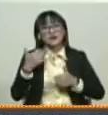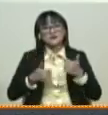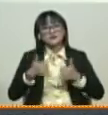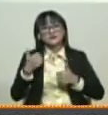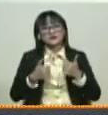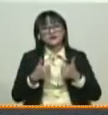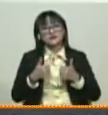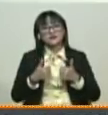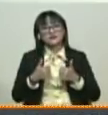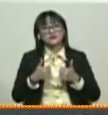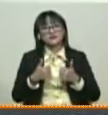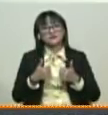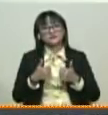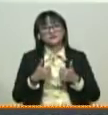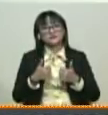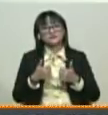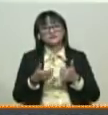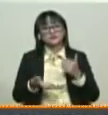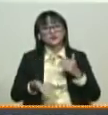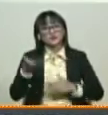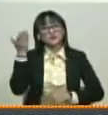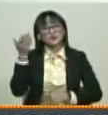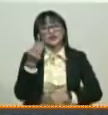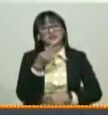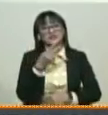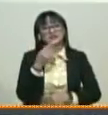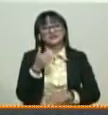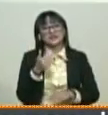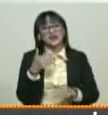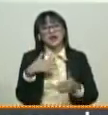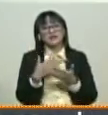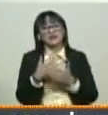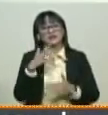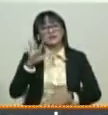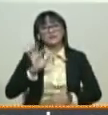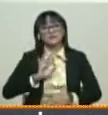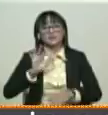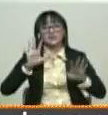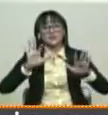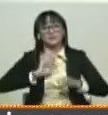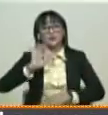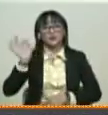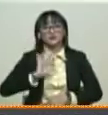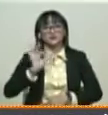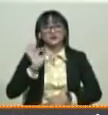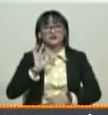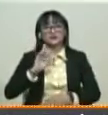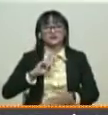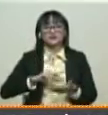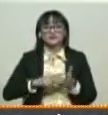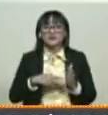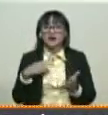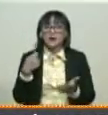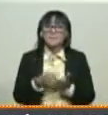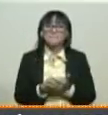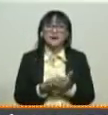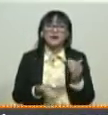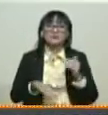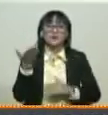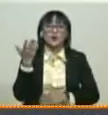Pedeval. Los sobreprecios alcanzaron entre el 6 y el 10%, significando un pago en exceso